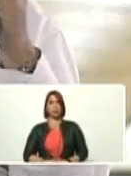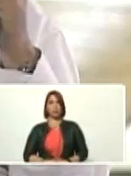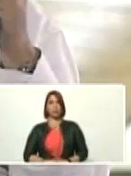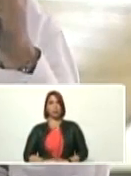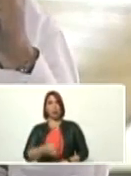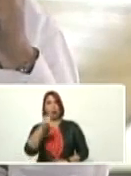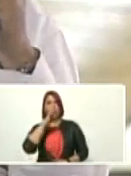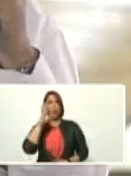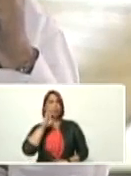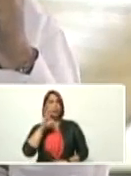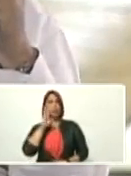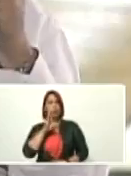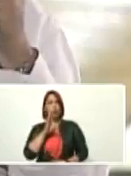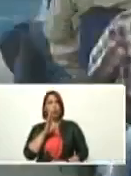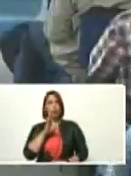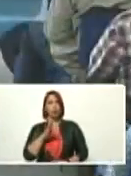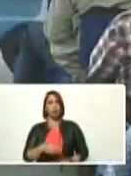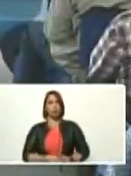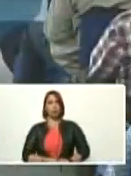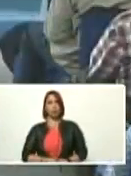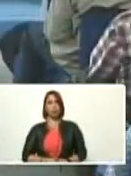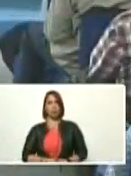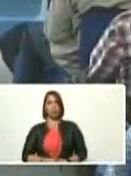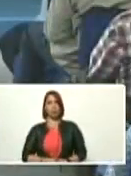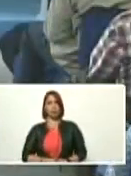emposada, agua encharcada, ¿qué dicen?